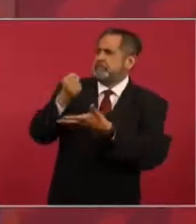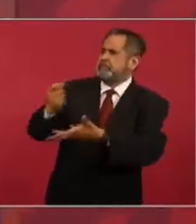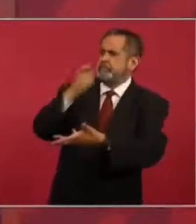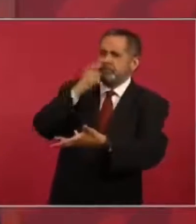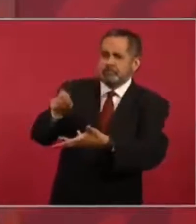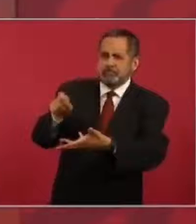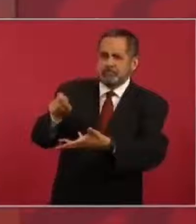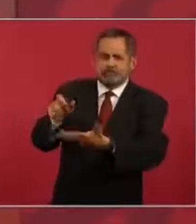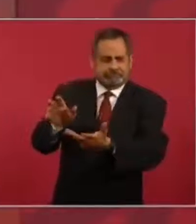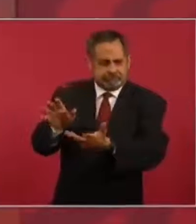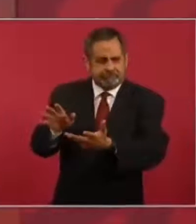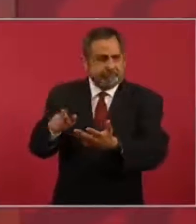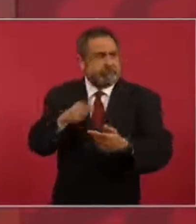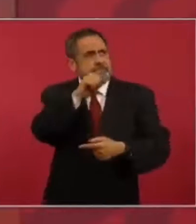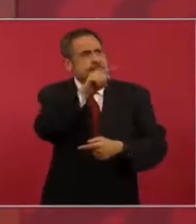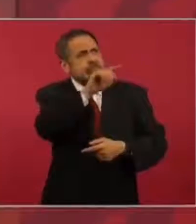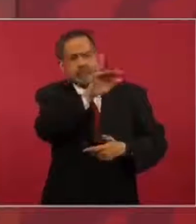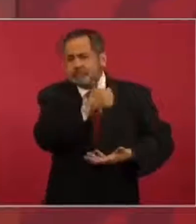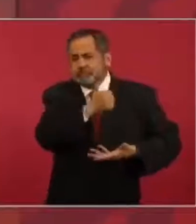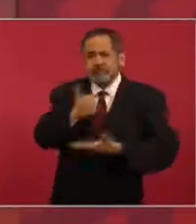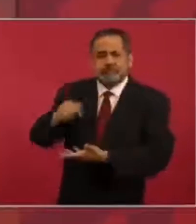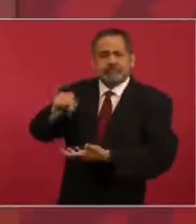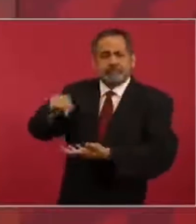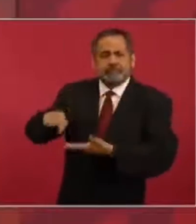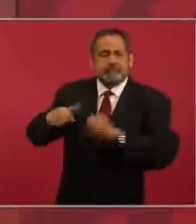y el apoyo para